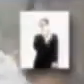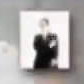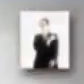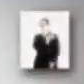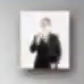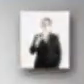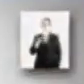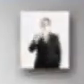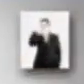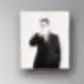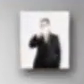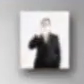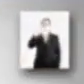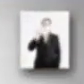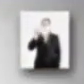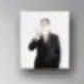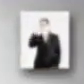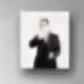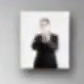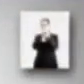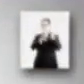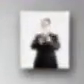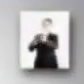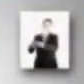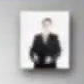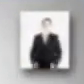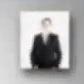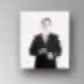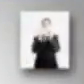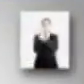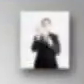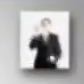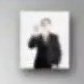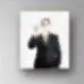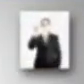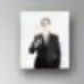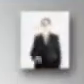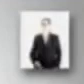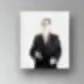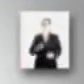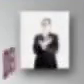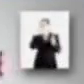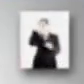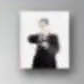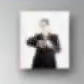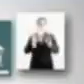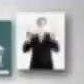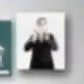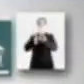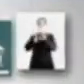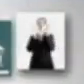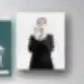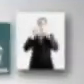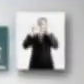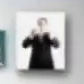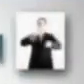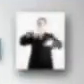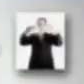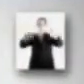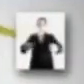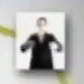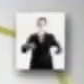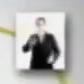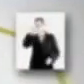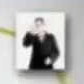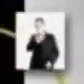gobierno de don Hernán Siles Suazo. Entonces se agotó eso y vino una profunda crisis. Ya tuvimos claro la